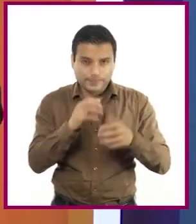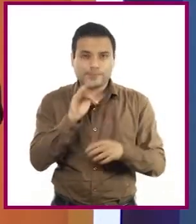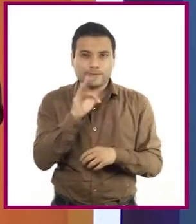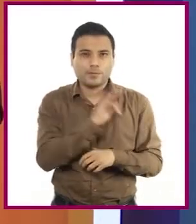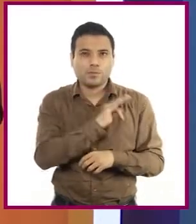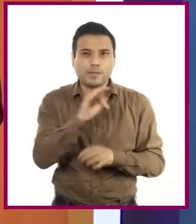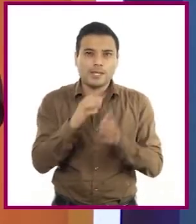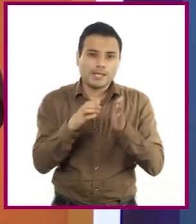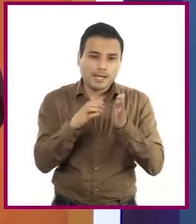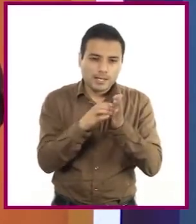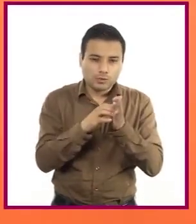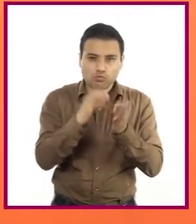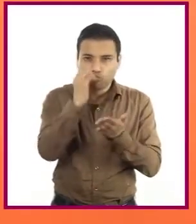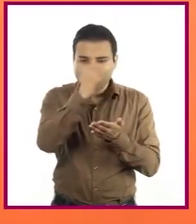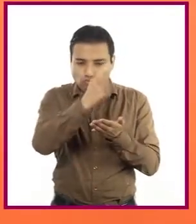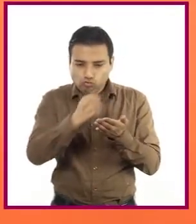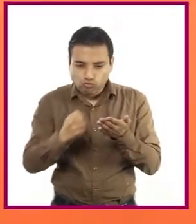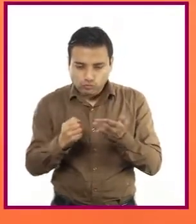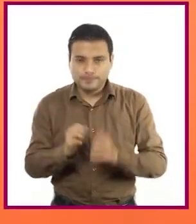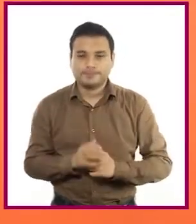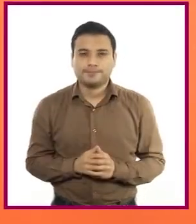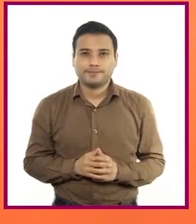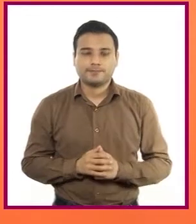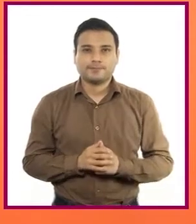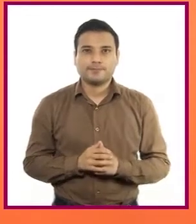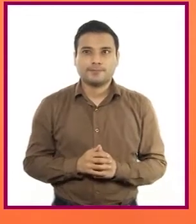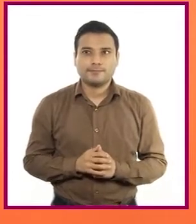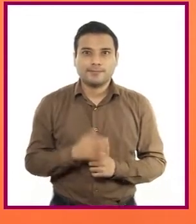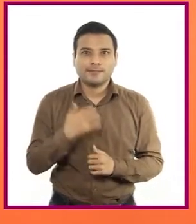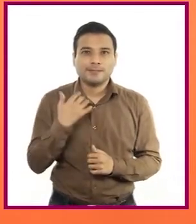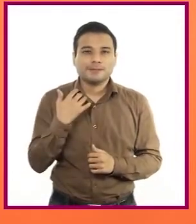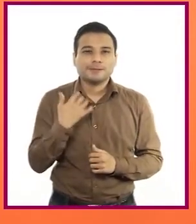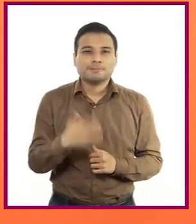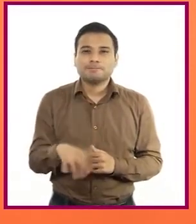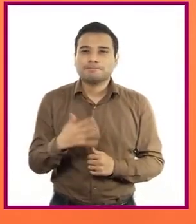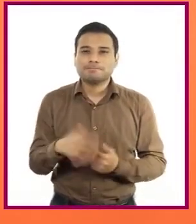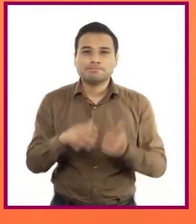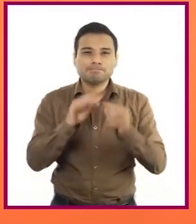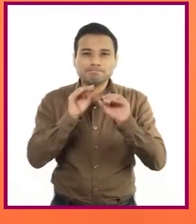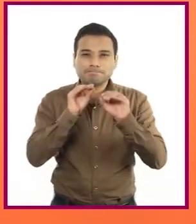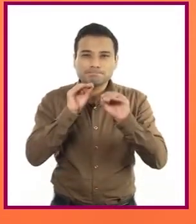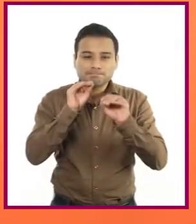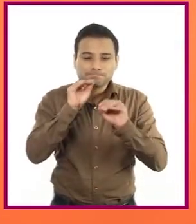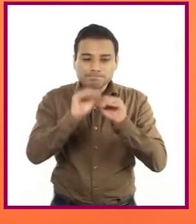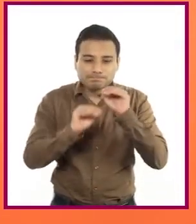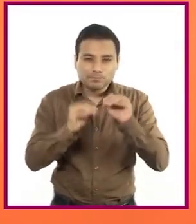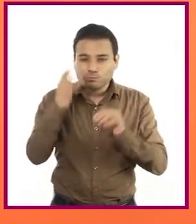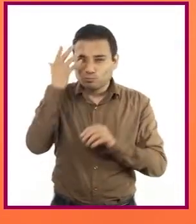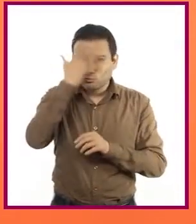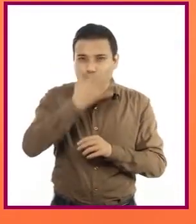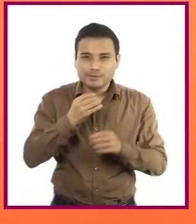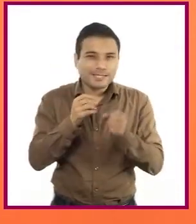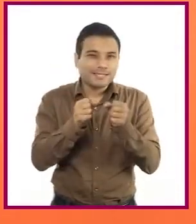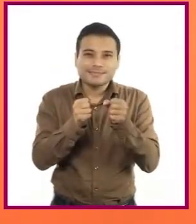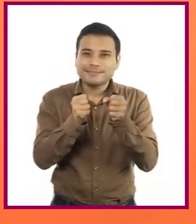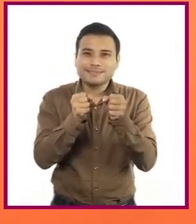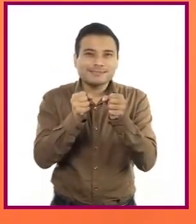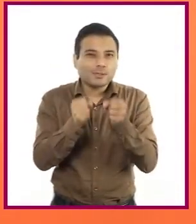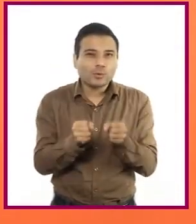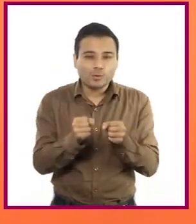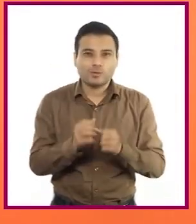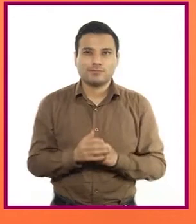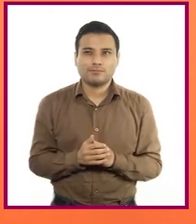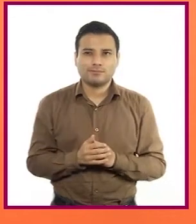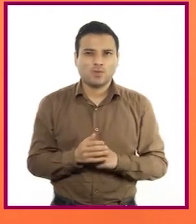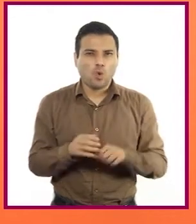una cortadora láser. Puedo imaginarme lo lindas que quedaron las tarjetas, pero lo que más me impresiona es